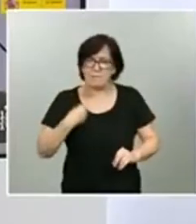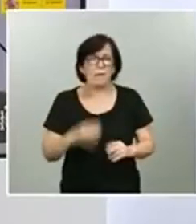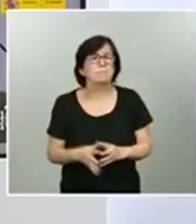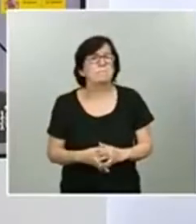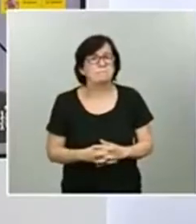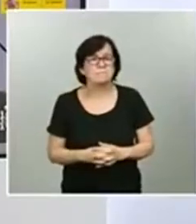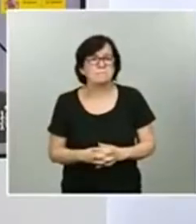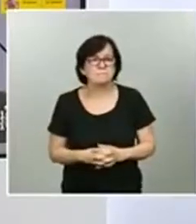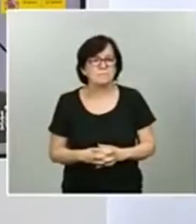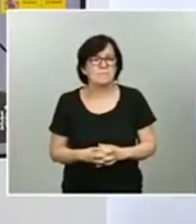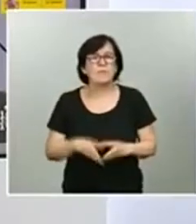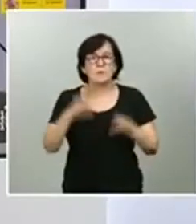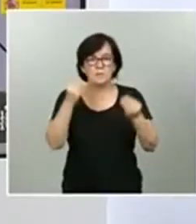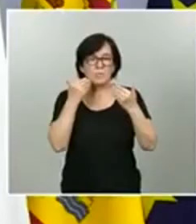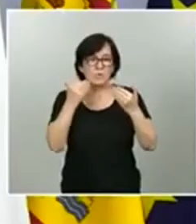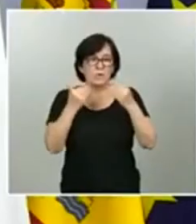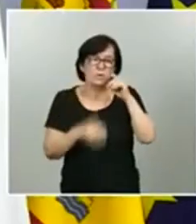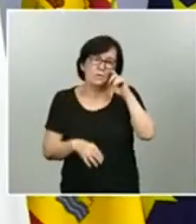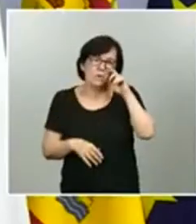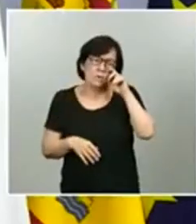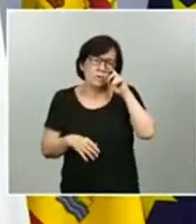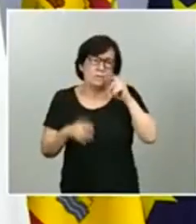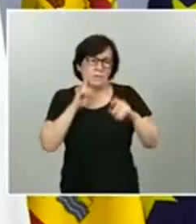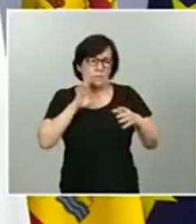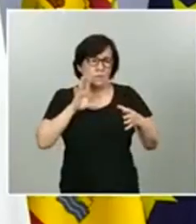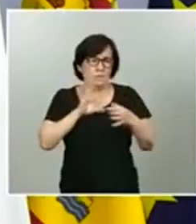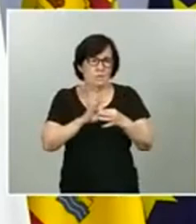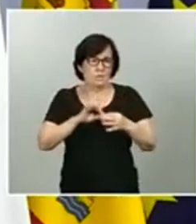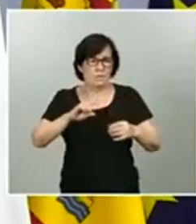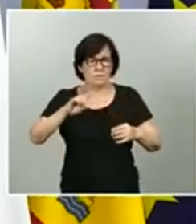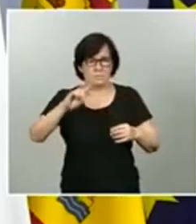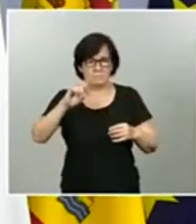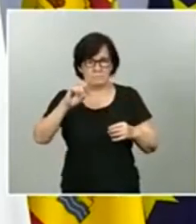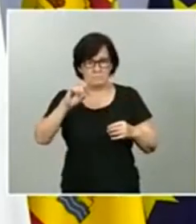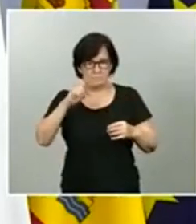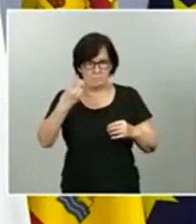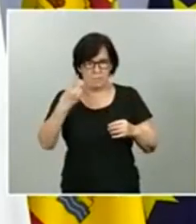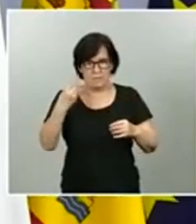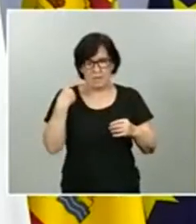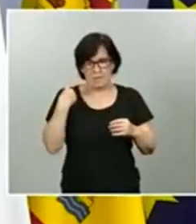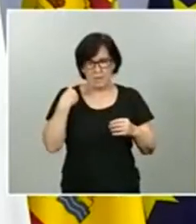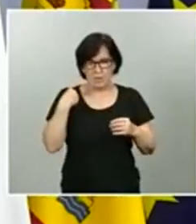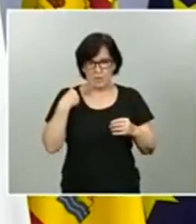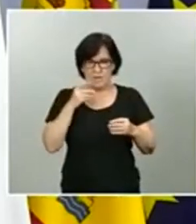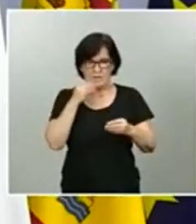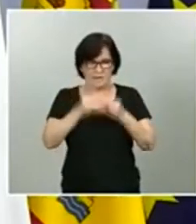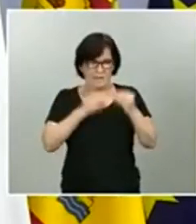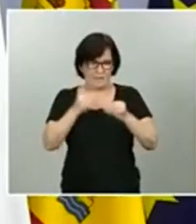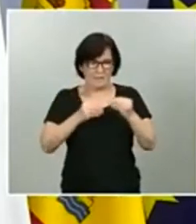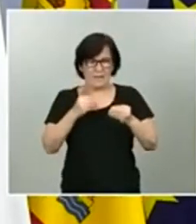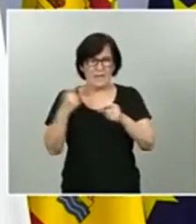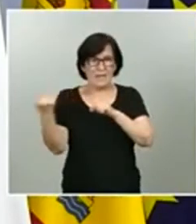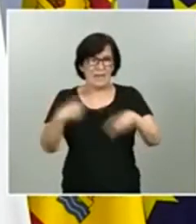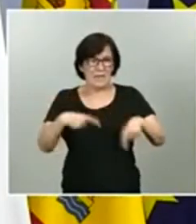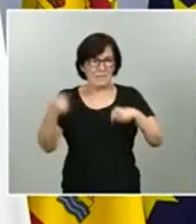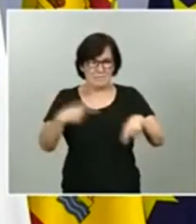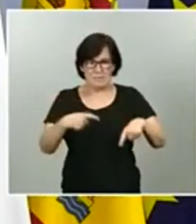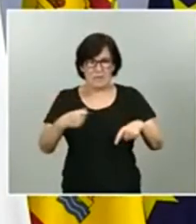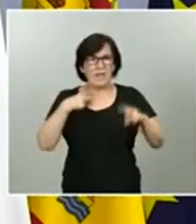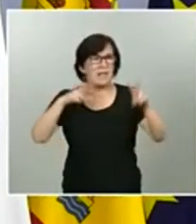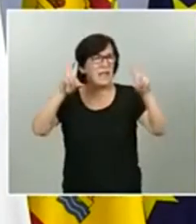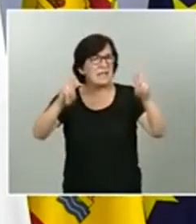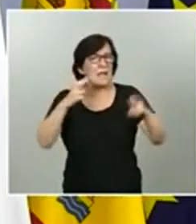Muchas gracias. Bueno, yo en relación con la primera de las preguntas, vamos, la única pregunta que me ha hecho en relación con las migraciones, decirle que en cuestiones de política